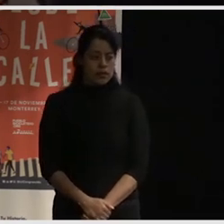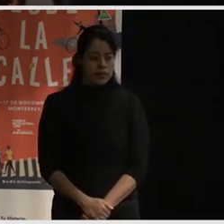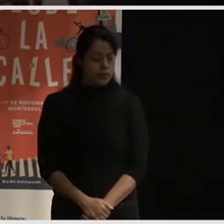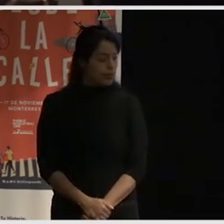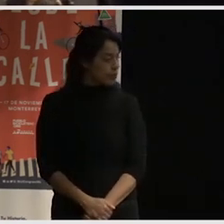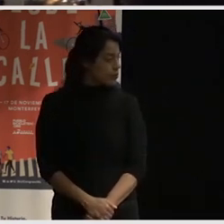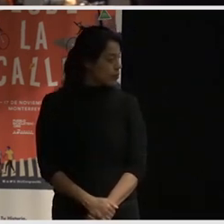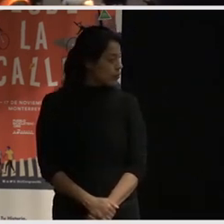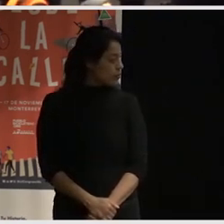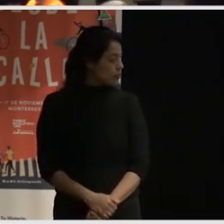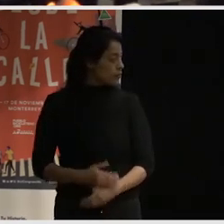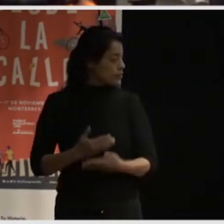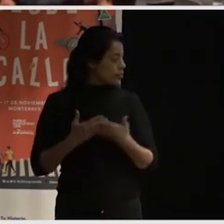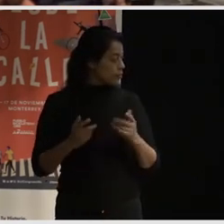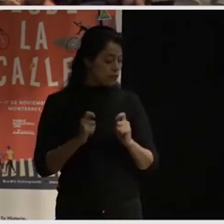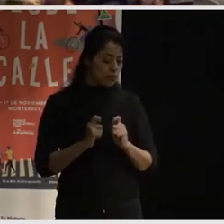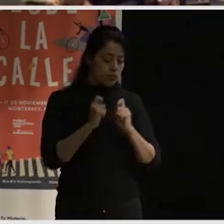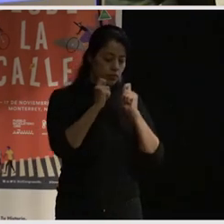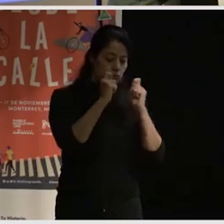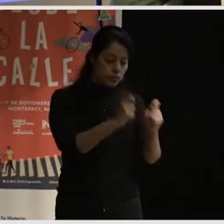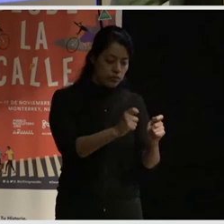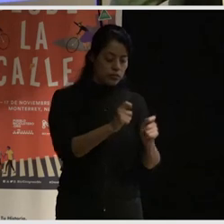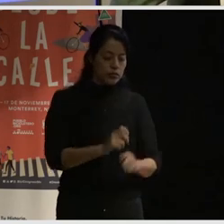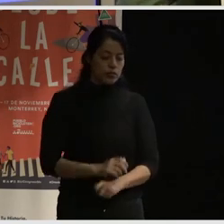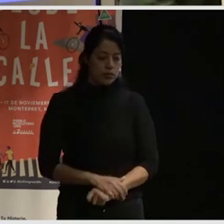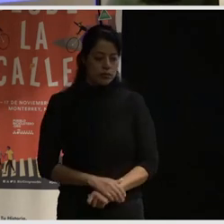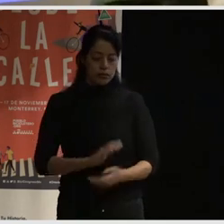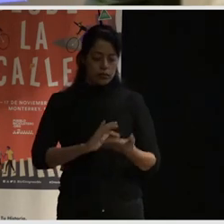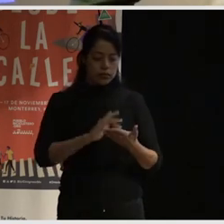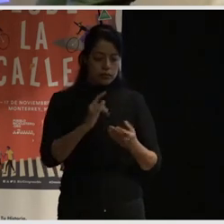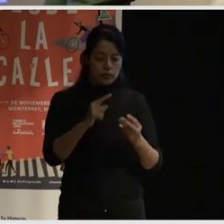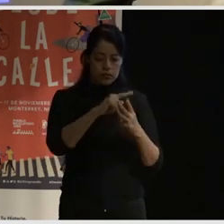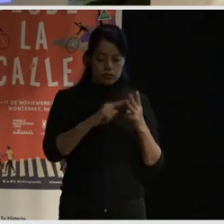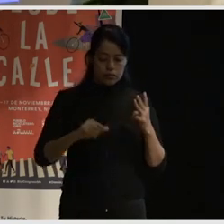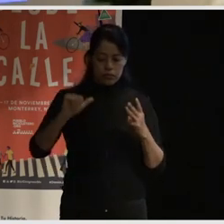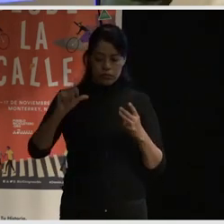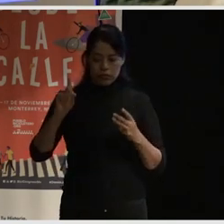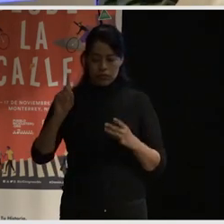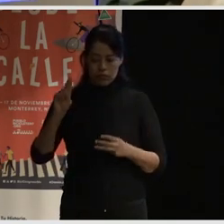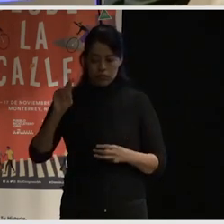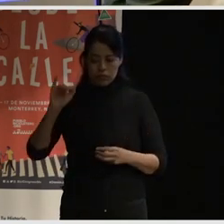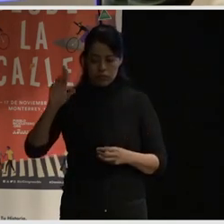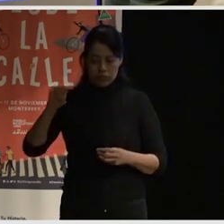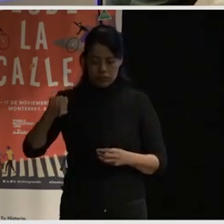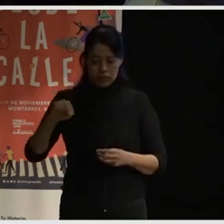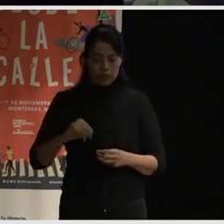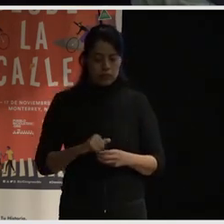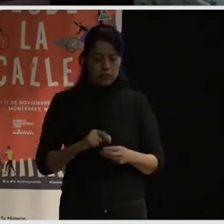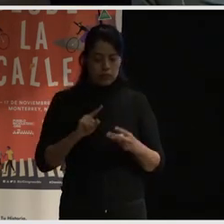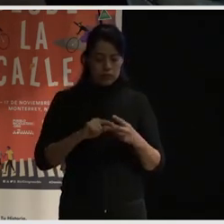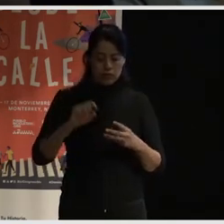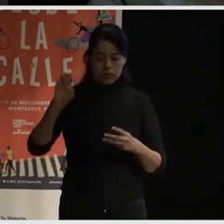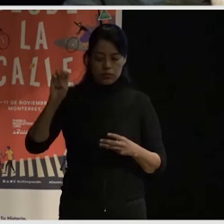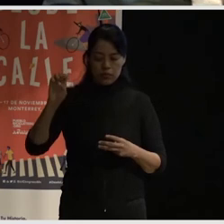y pasamos la palabra a ti es que muchas gracias a adrián de sosa por su apoyo en la moderación a